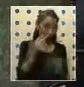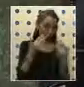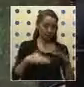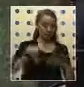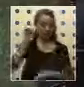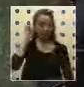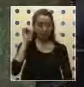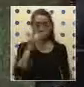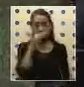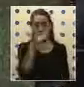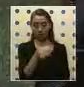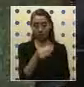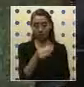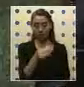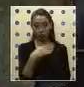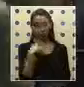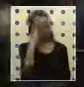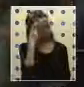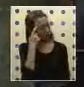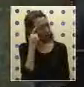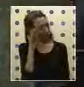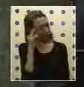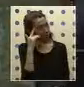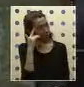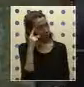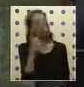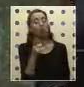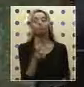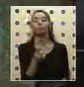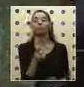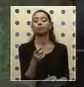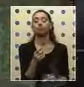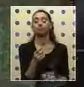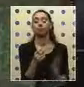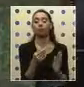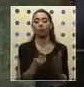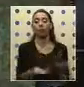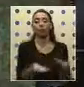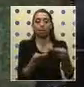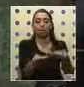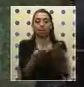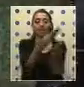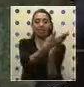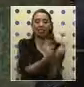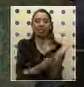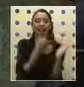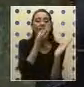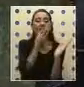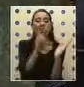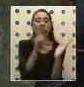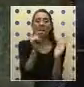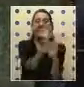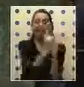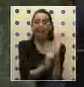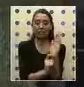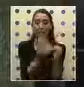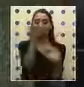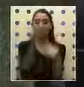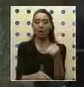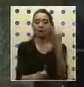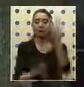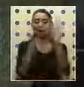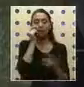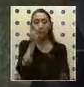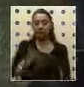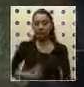el día de ayer, si mal no recuerdo, para la presentación de las declaraciones a las cuales usted se refiere, hay plazo hasta el día 15 de